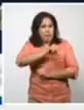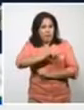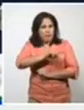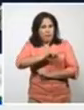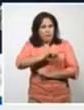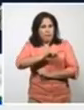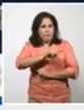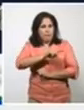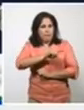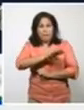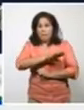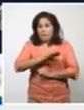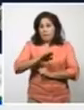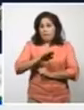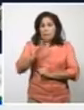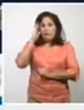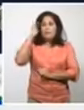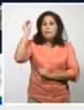ya